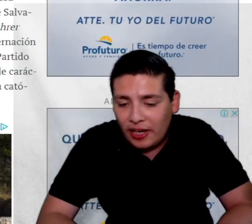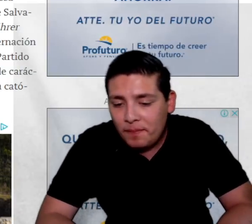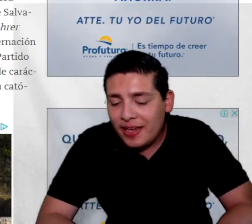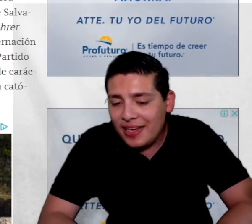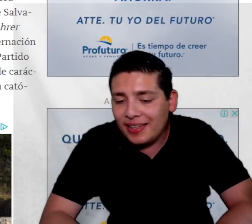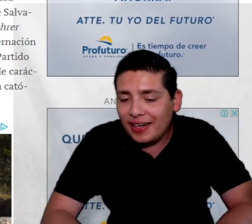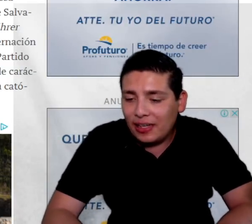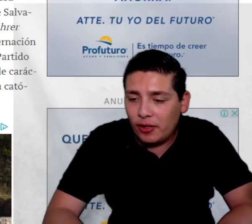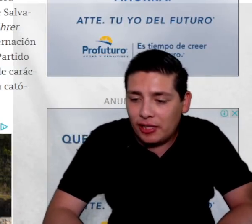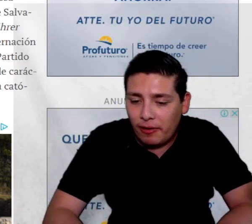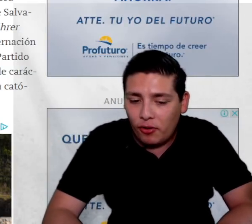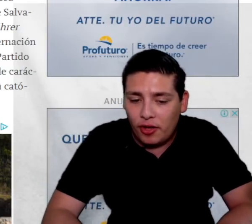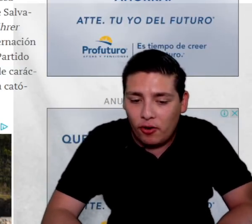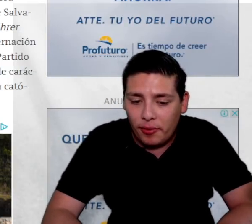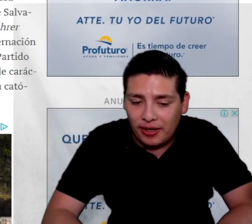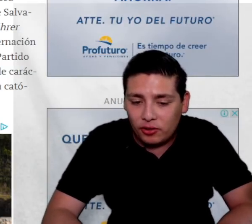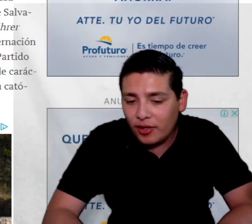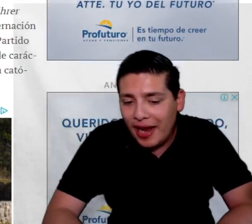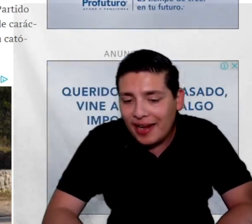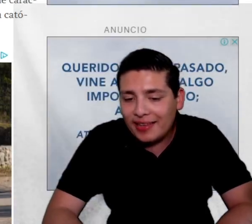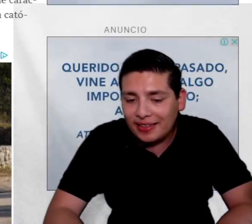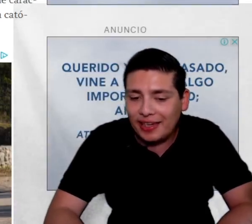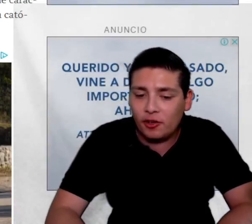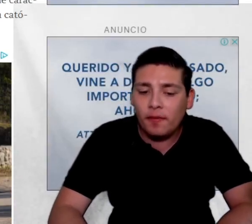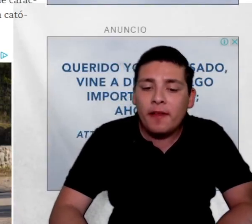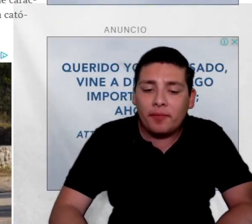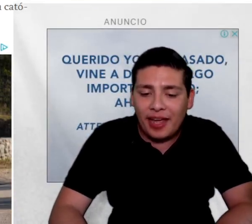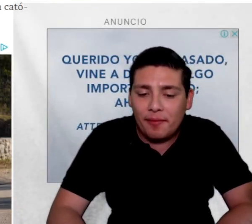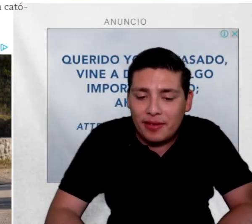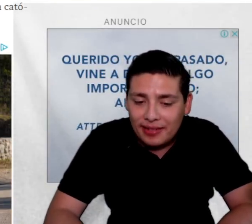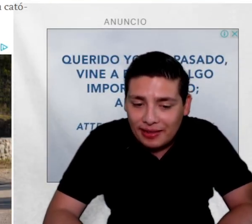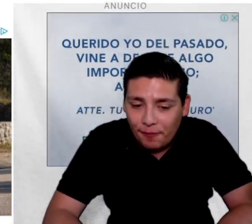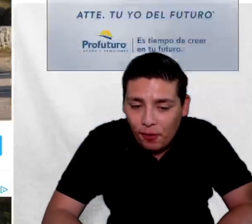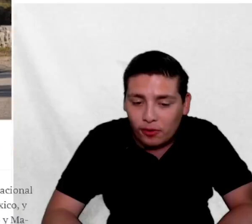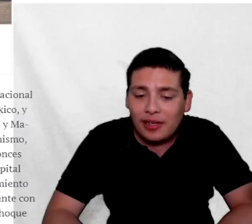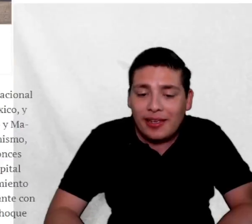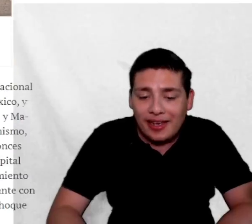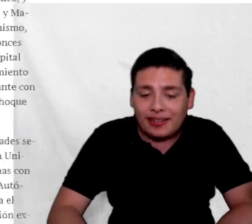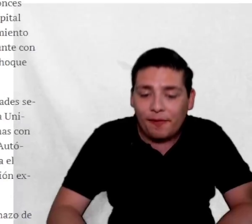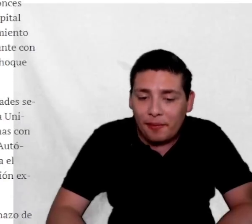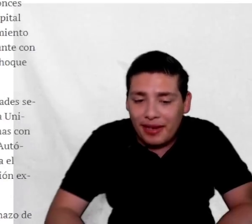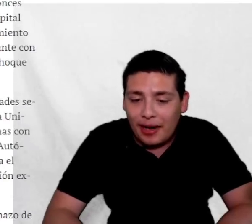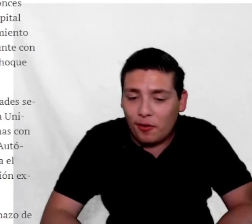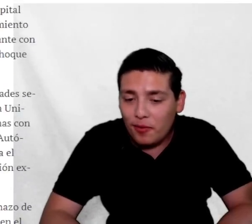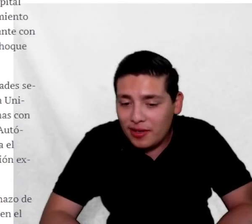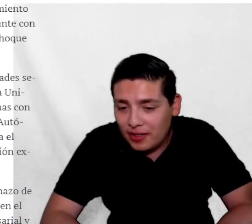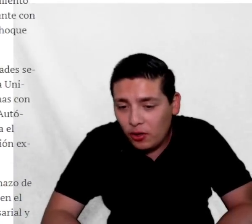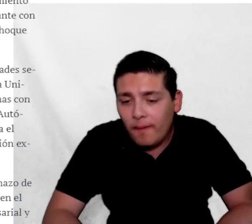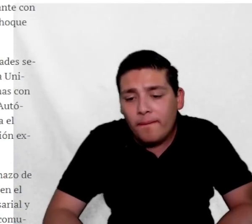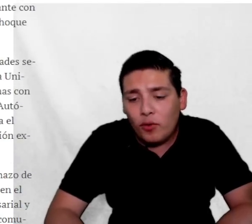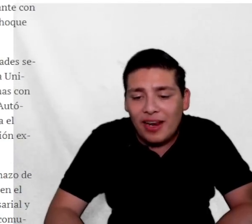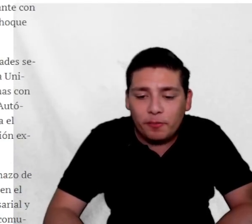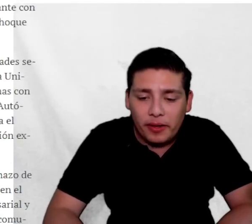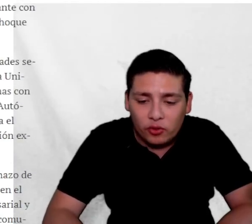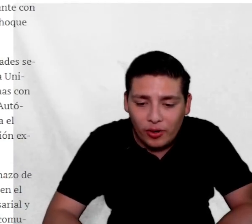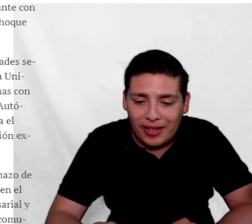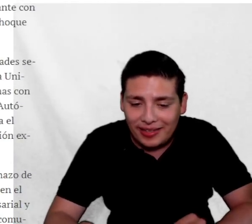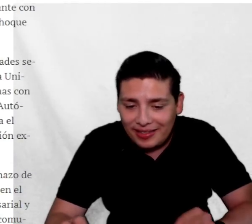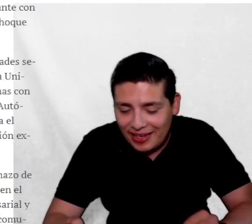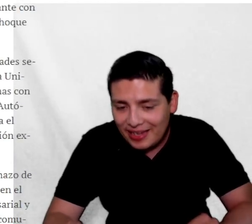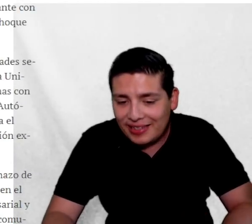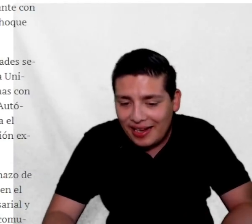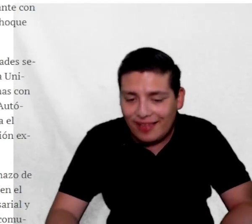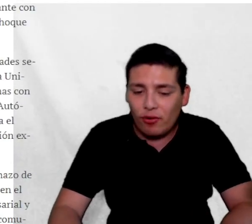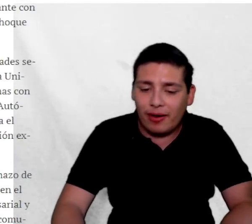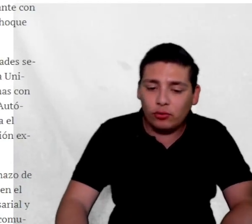El Yunque y secretario de Trabajo y de Gobernación en el sexenio de Vicente Fox. Y es que familia, como les digo, todas las personas